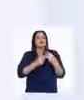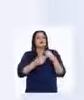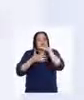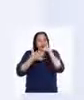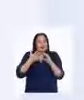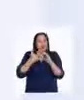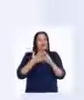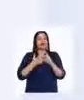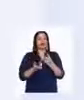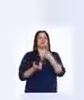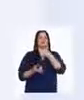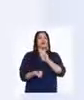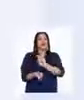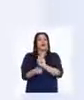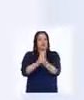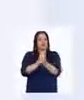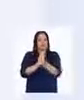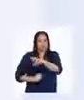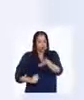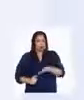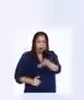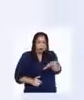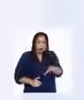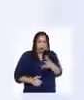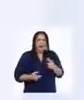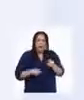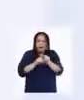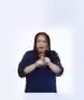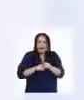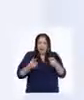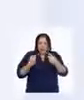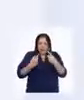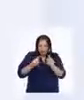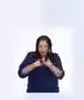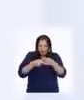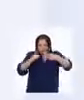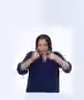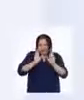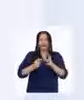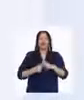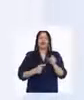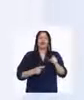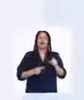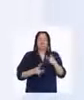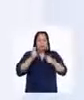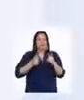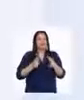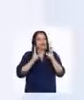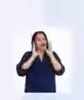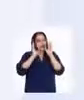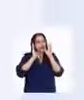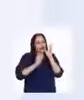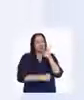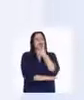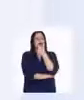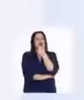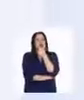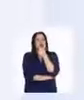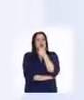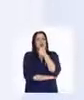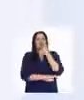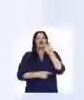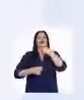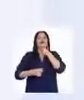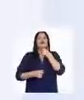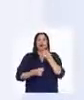cambio. Familia de los tejedores. Son personas receptivas. Les interesa el mundo subjetivo e